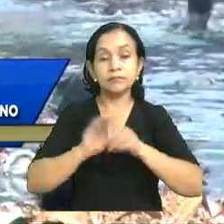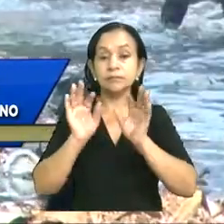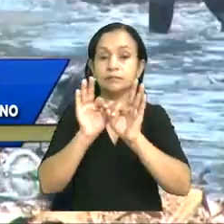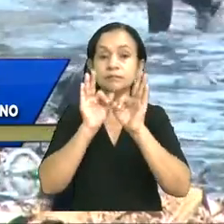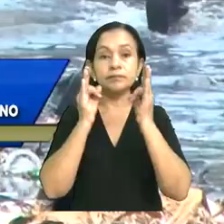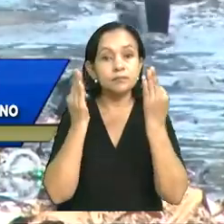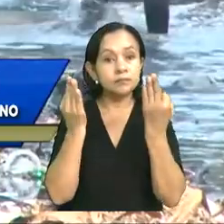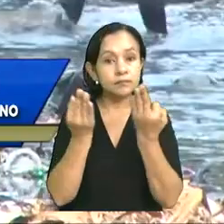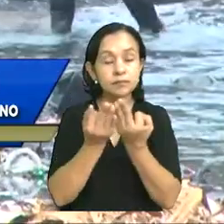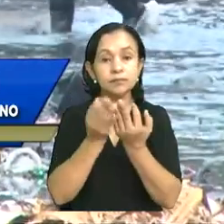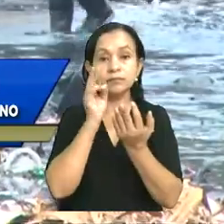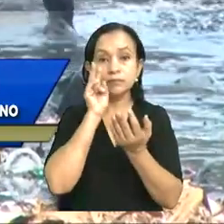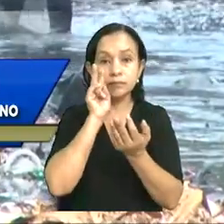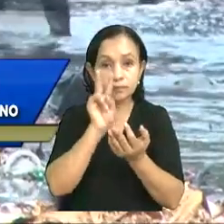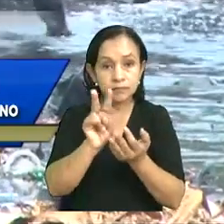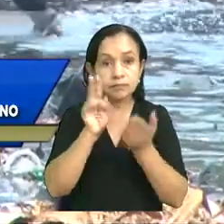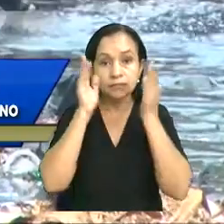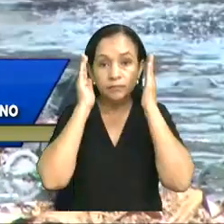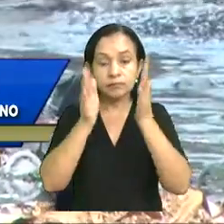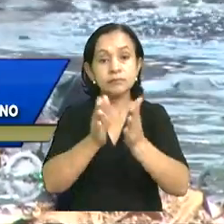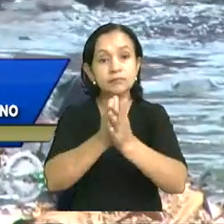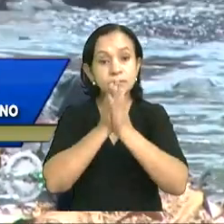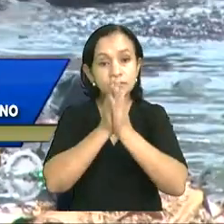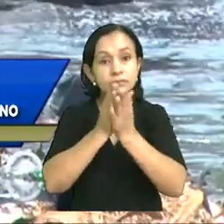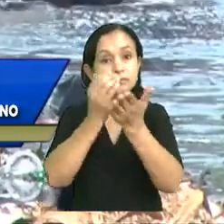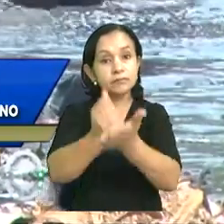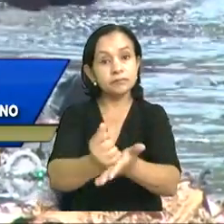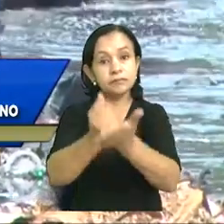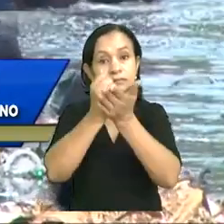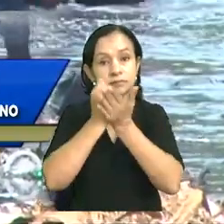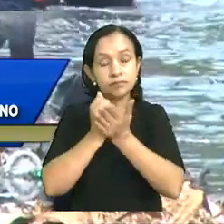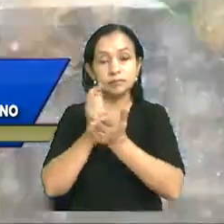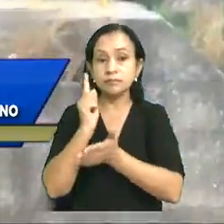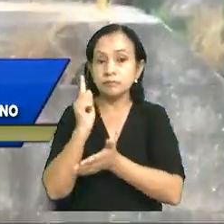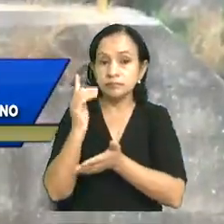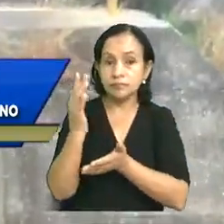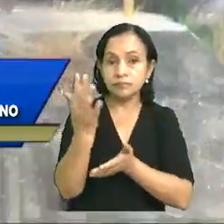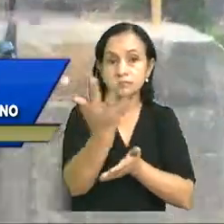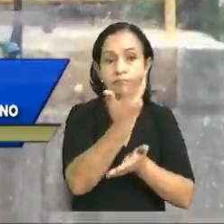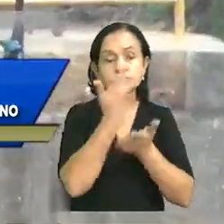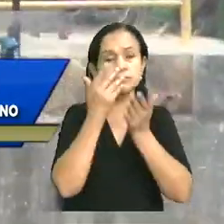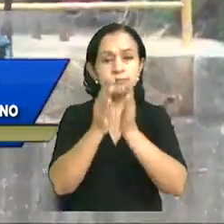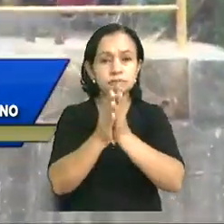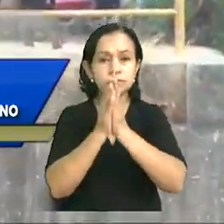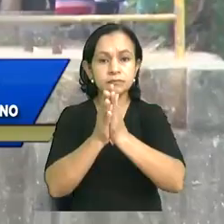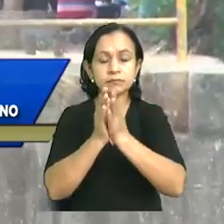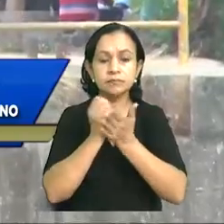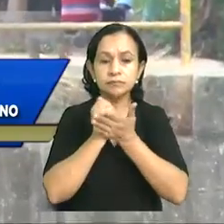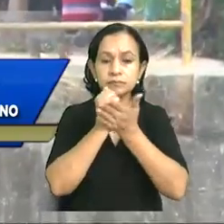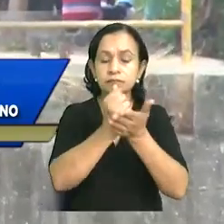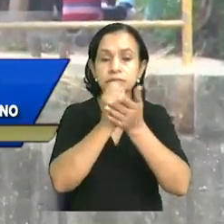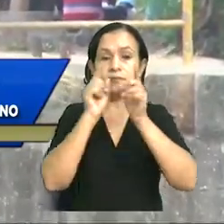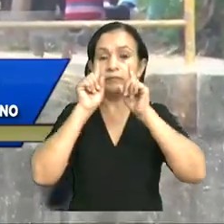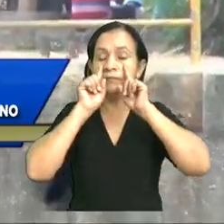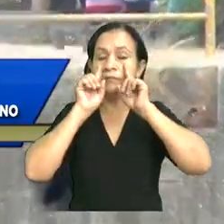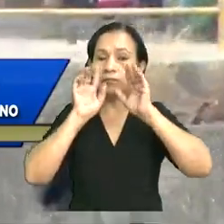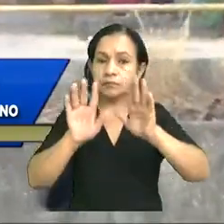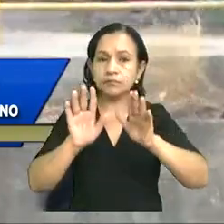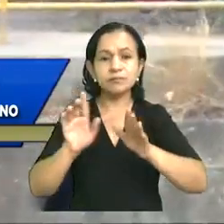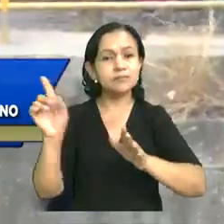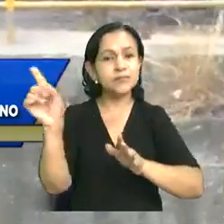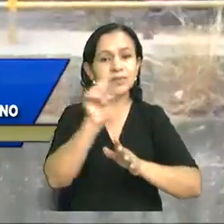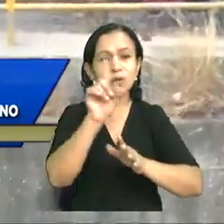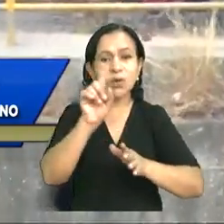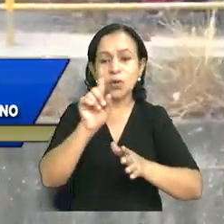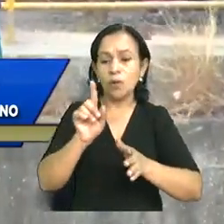nos estén escuchando para que nos ayuden también, que entre todos nos ayudemos, que entre todos nos protejamos. ¿Cómo? No tirando la